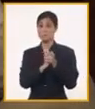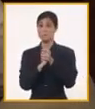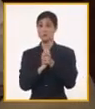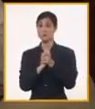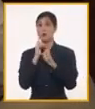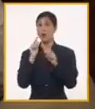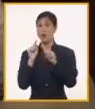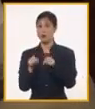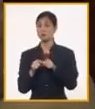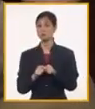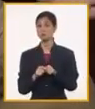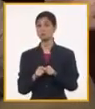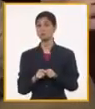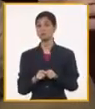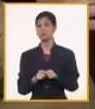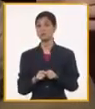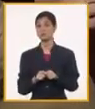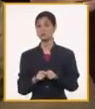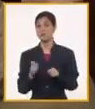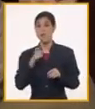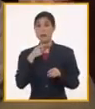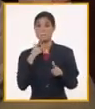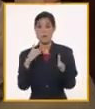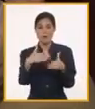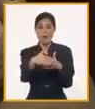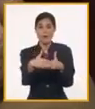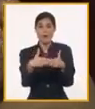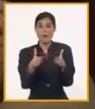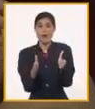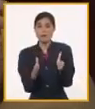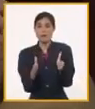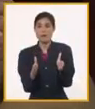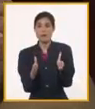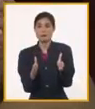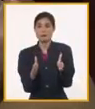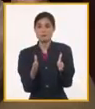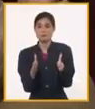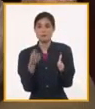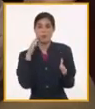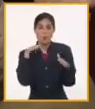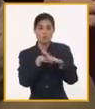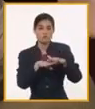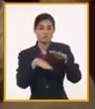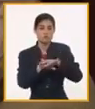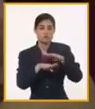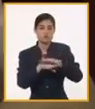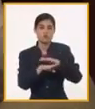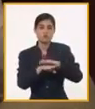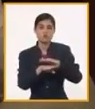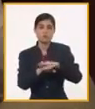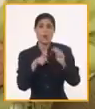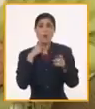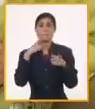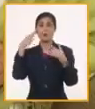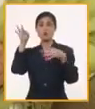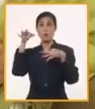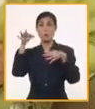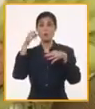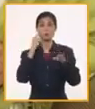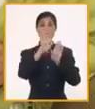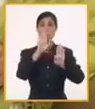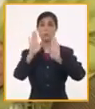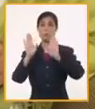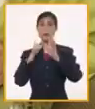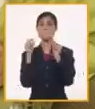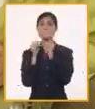Ortodoxo. Yo llevé una caja para la casa de mi abuela llena de esos folletos. De la historia